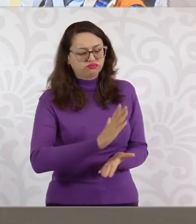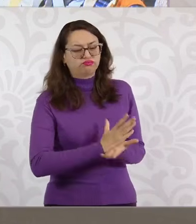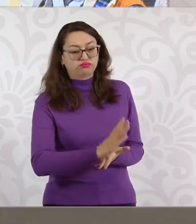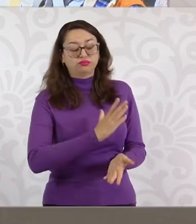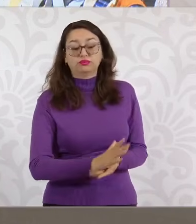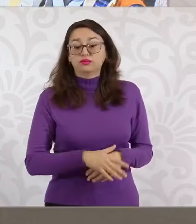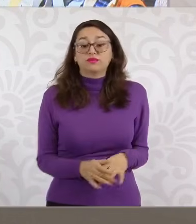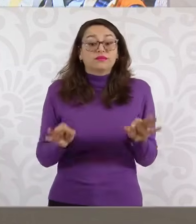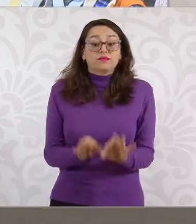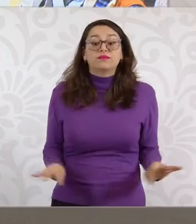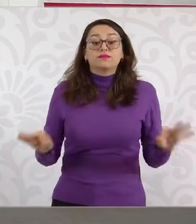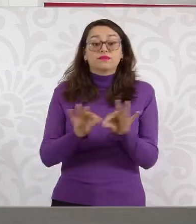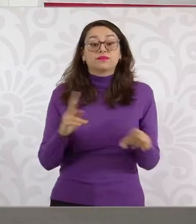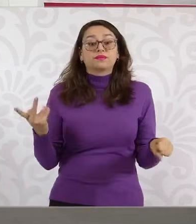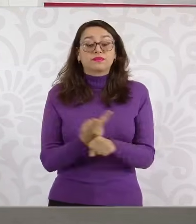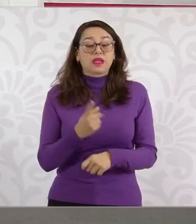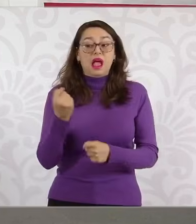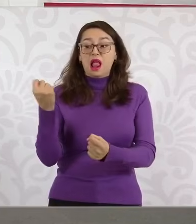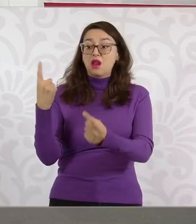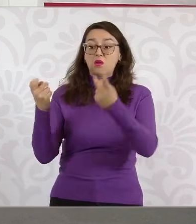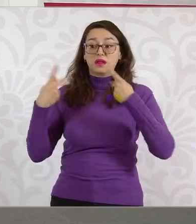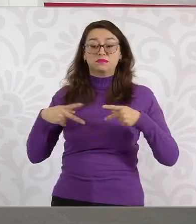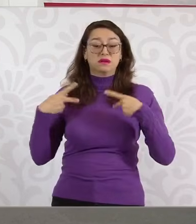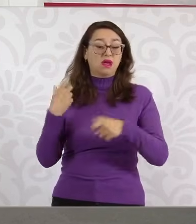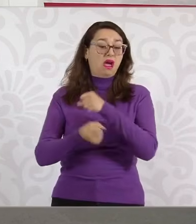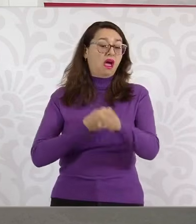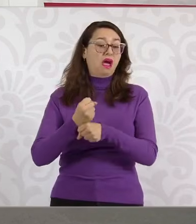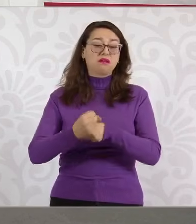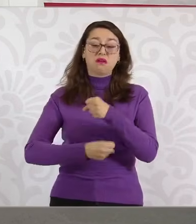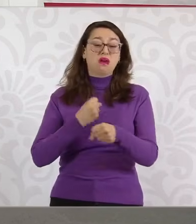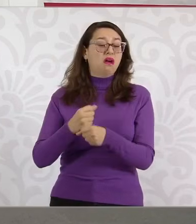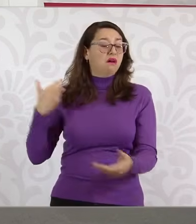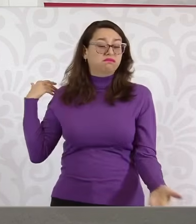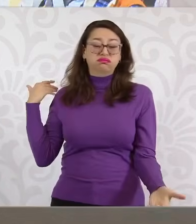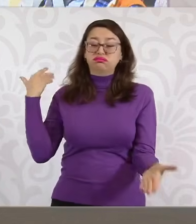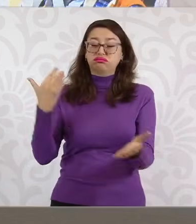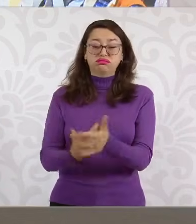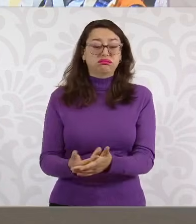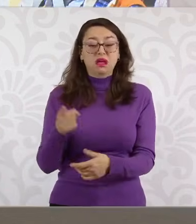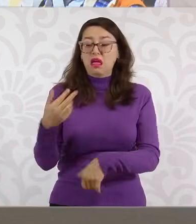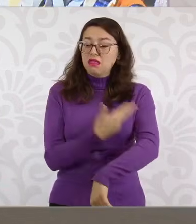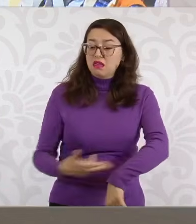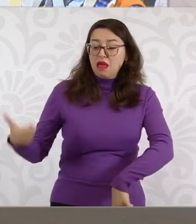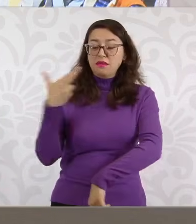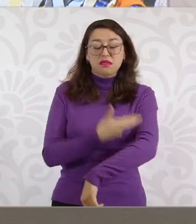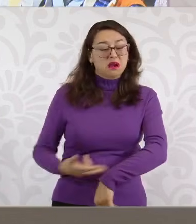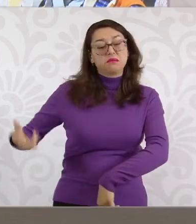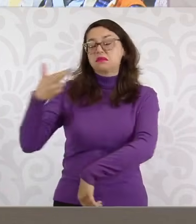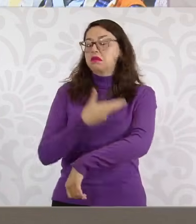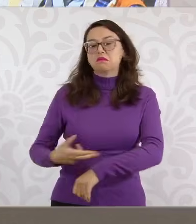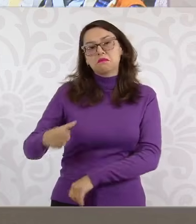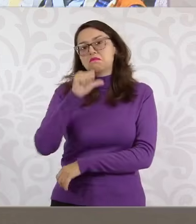importante porque había quienes tenían hasta décadas en las que no se había podido concluir la entrega de sus títulos. Y hacerles